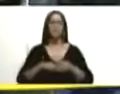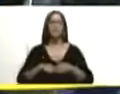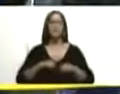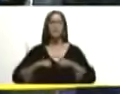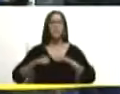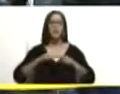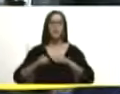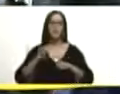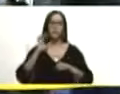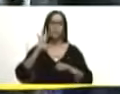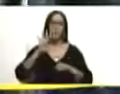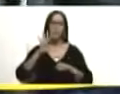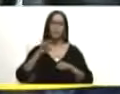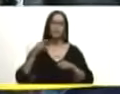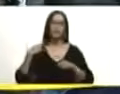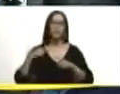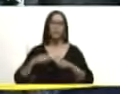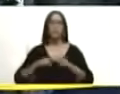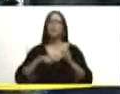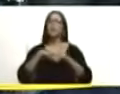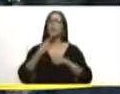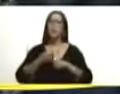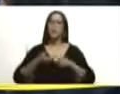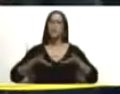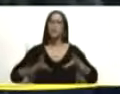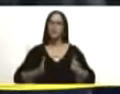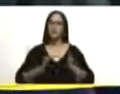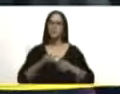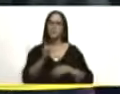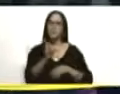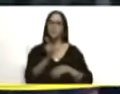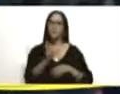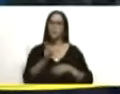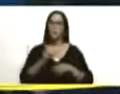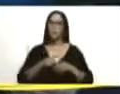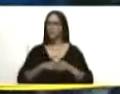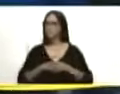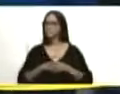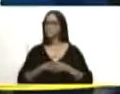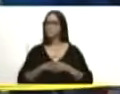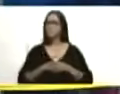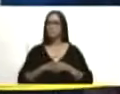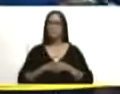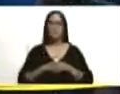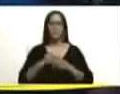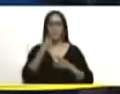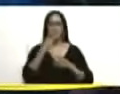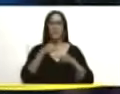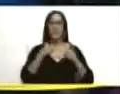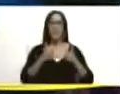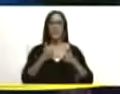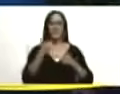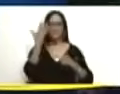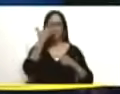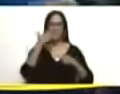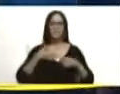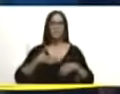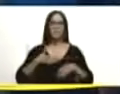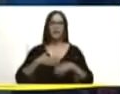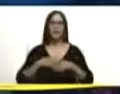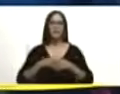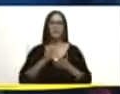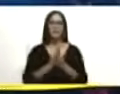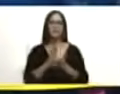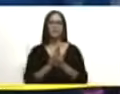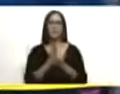Quinta República. Y luego nació el PSUV, Ovejo. ¿Cómo estás tú, Vale? Te veo bien. El Ovejo se parece a Páez. Él